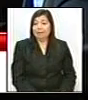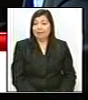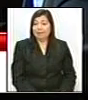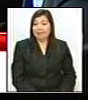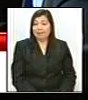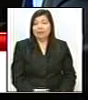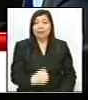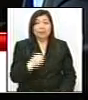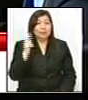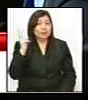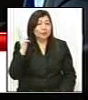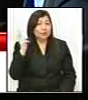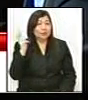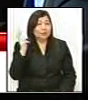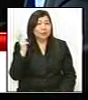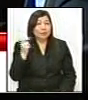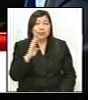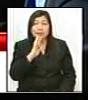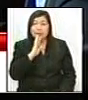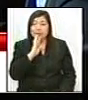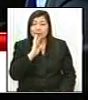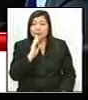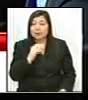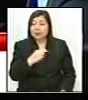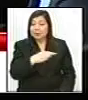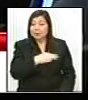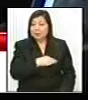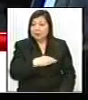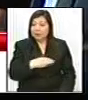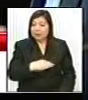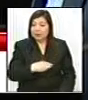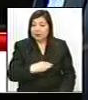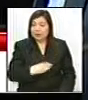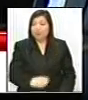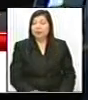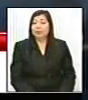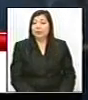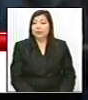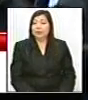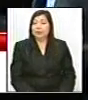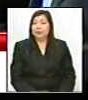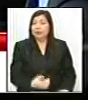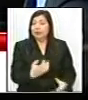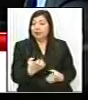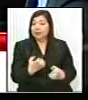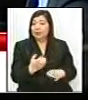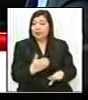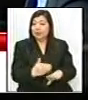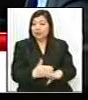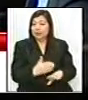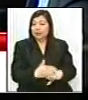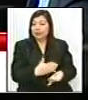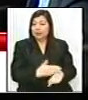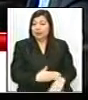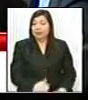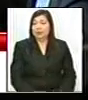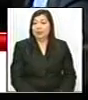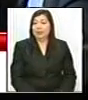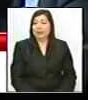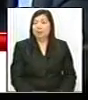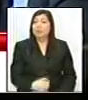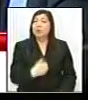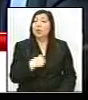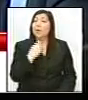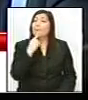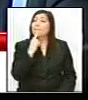No he escuchado, presidente, de hablar al señor ministro referente a las zonas económicas de desarrollo. Entonces, mi